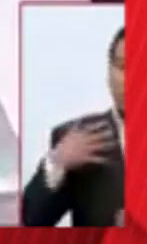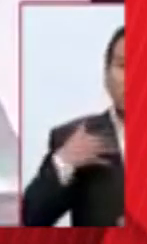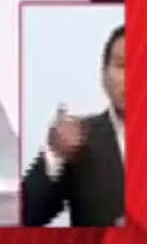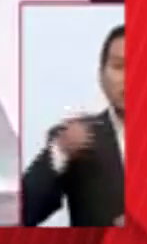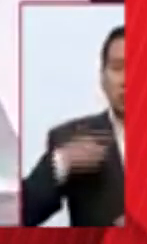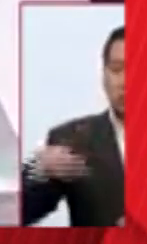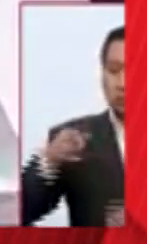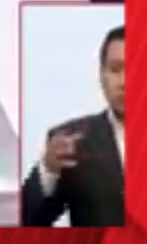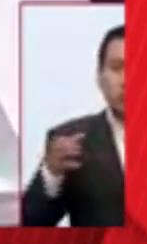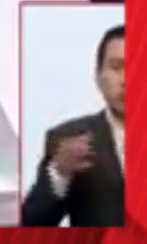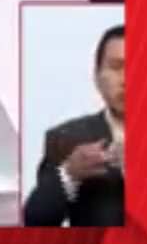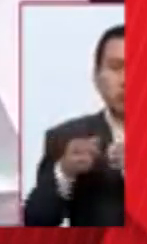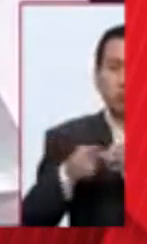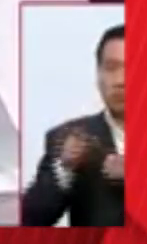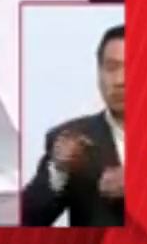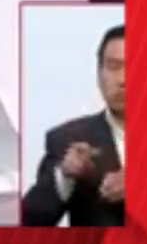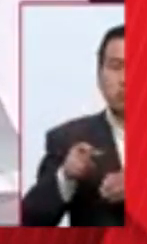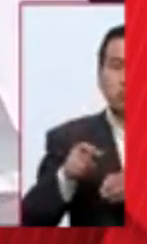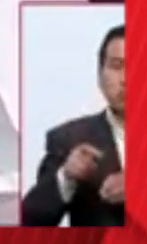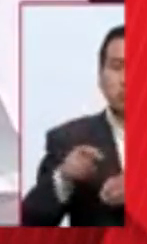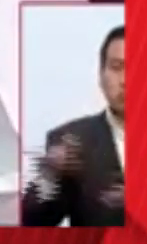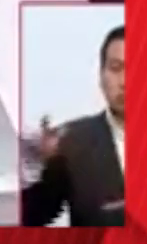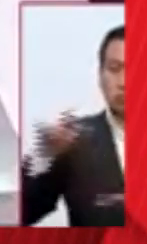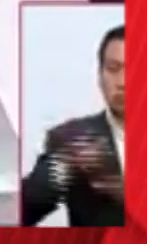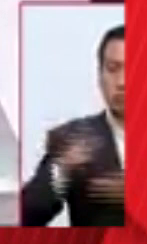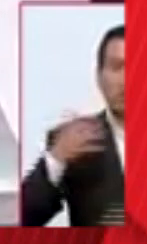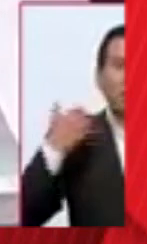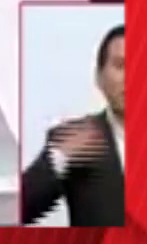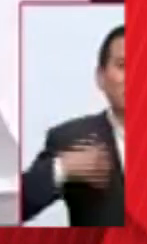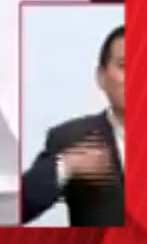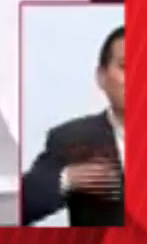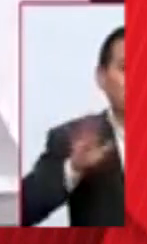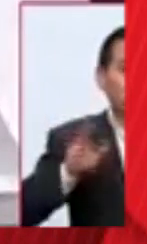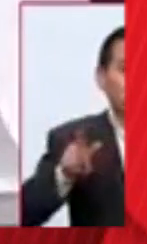de adiestramiento y alistamiento de la Fuerza Aérea Argentina,